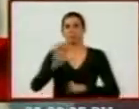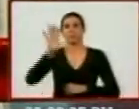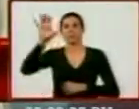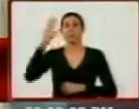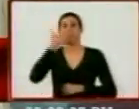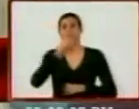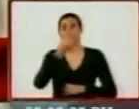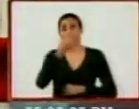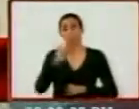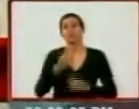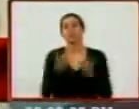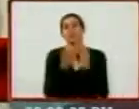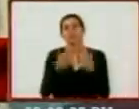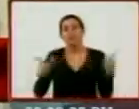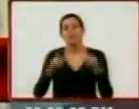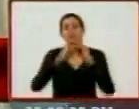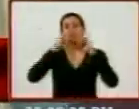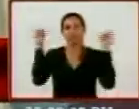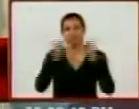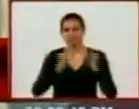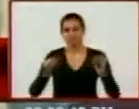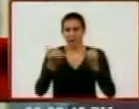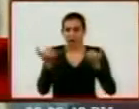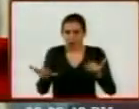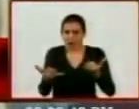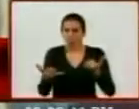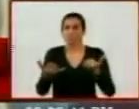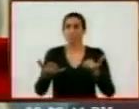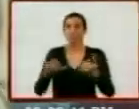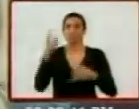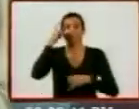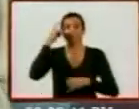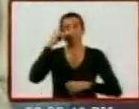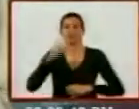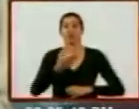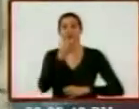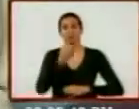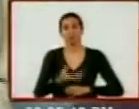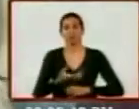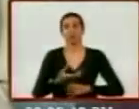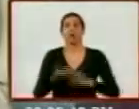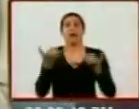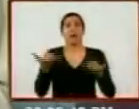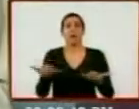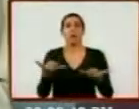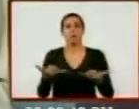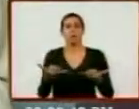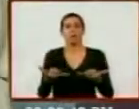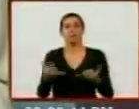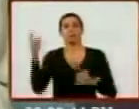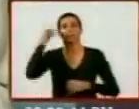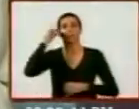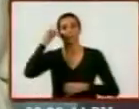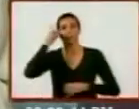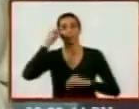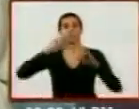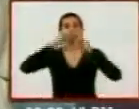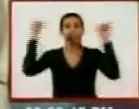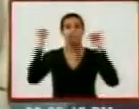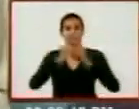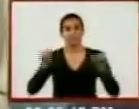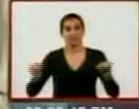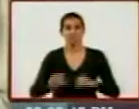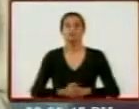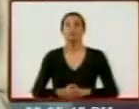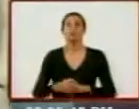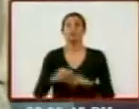hermosa una patria libre una patria feliz ahora en este en esta temporada navideña ahora en esta temporada de felicidad donde Estamos